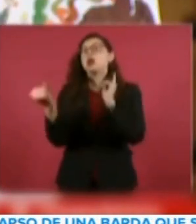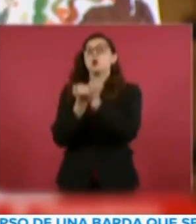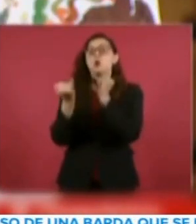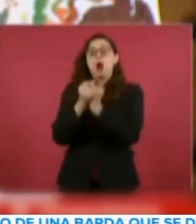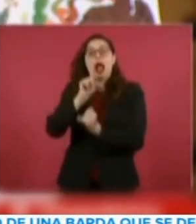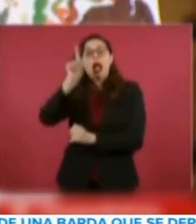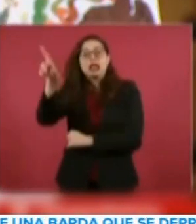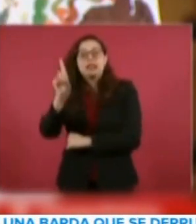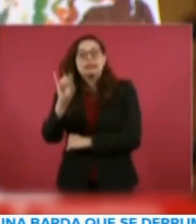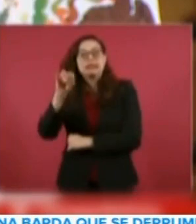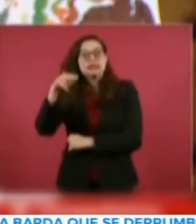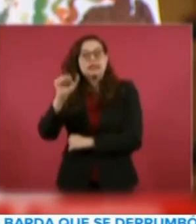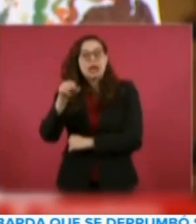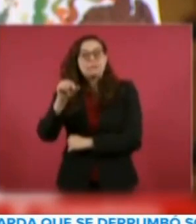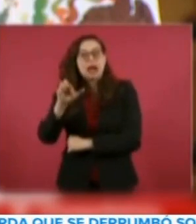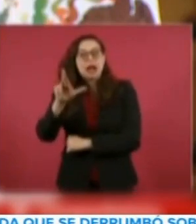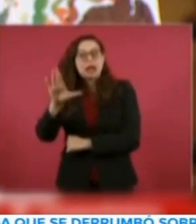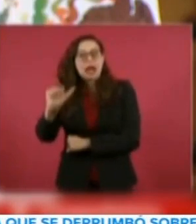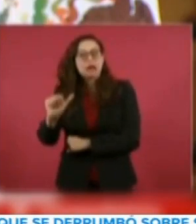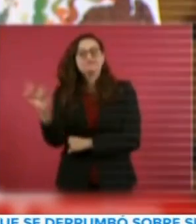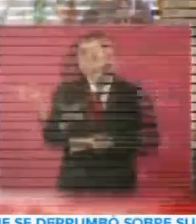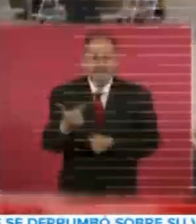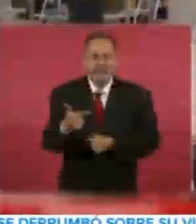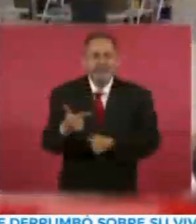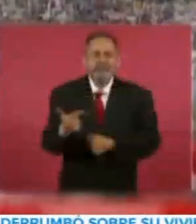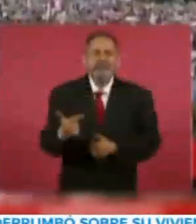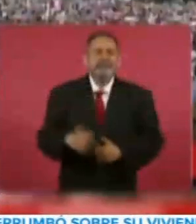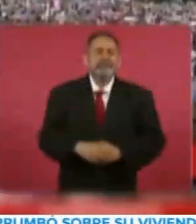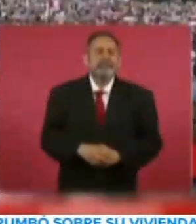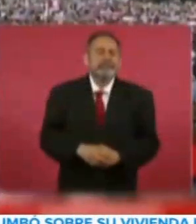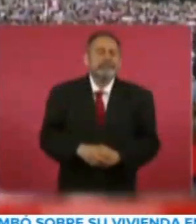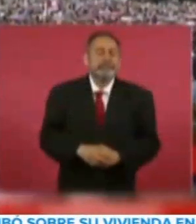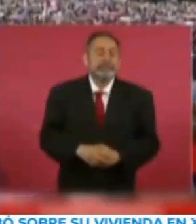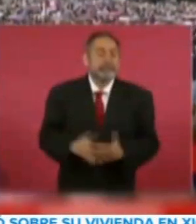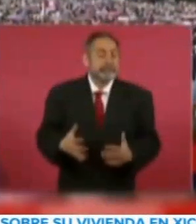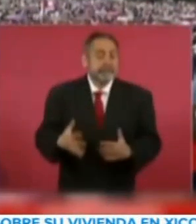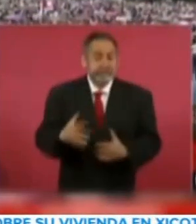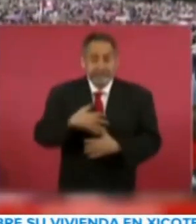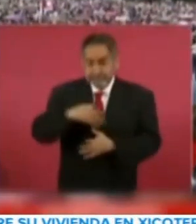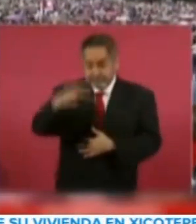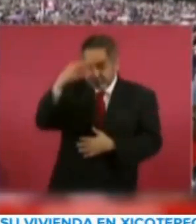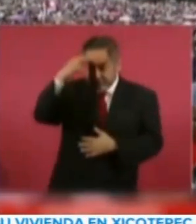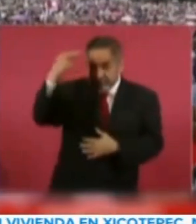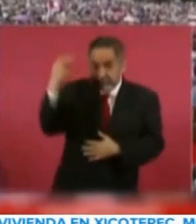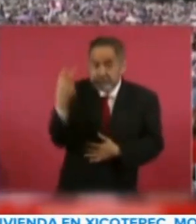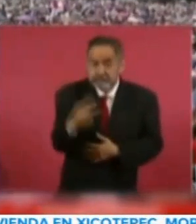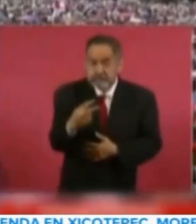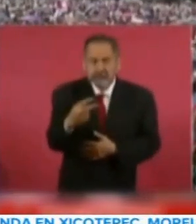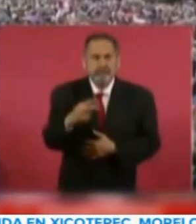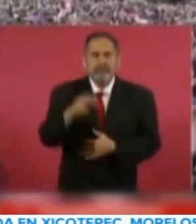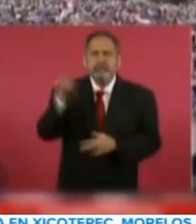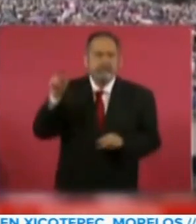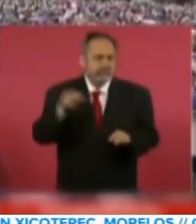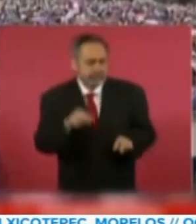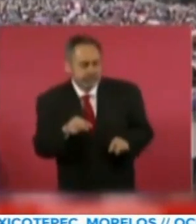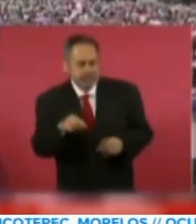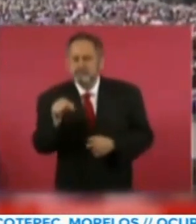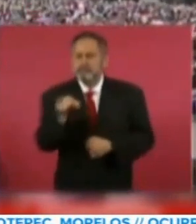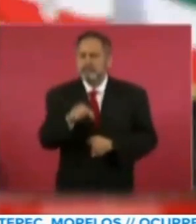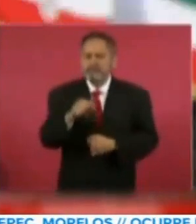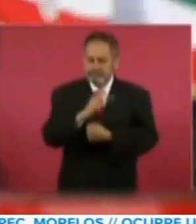en Dinamarca, es mejor que en Dinamarca. México está considerado como uno de los